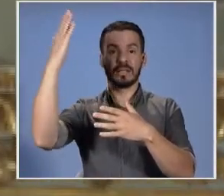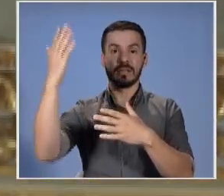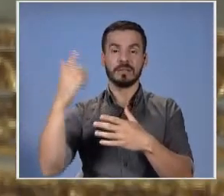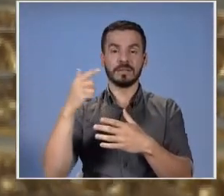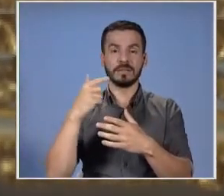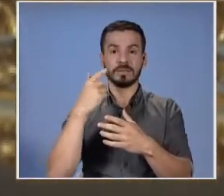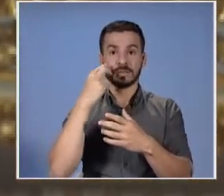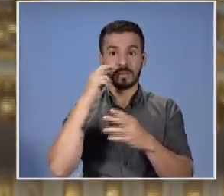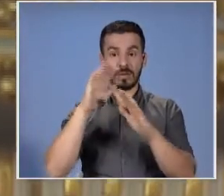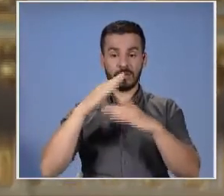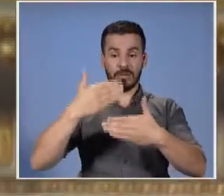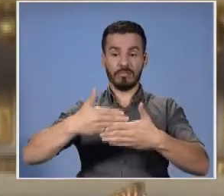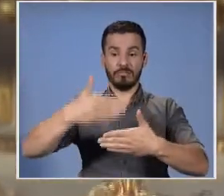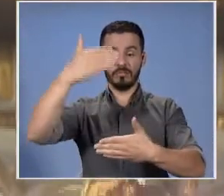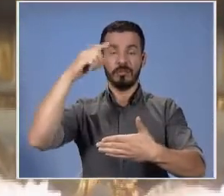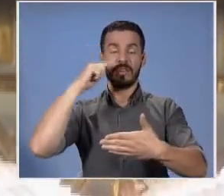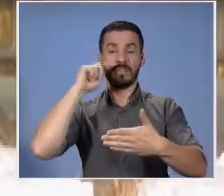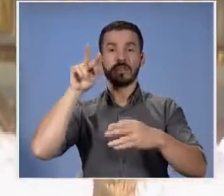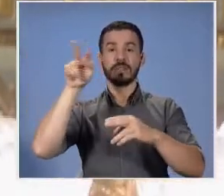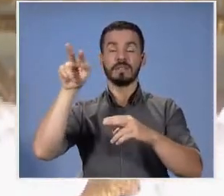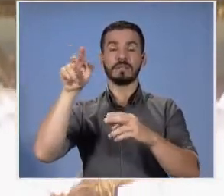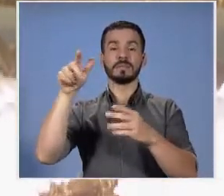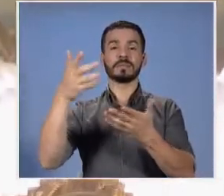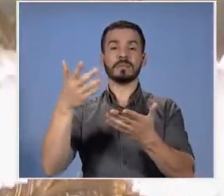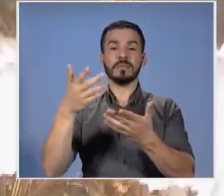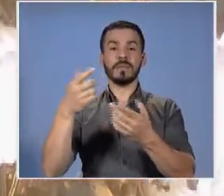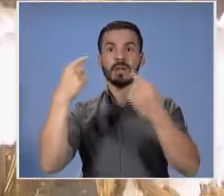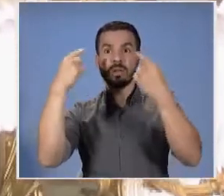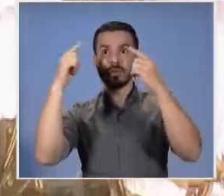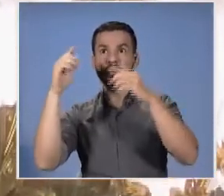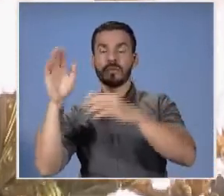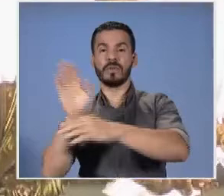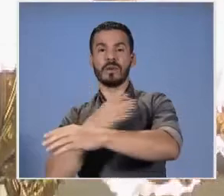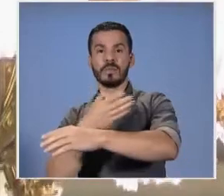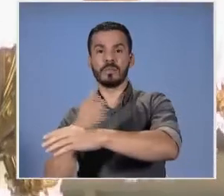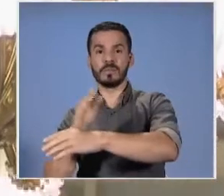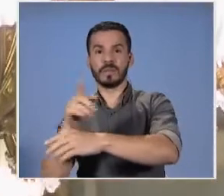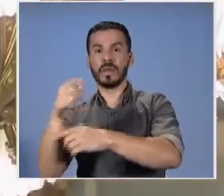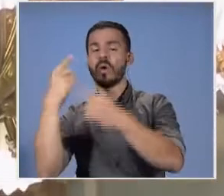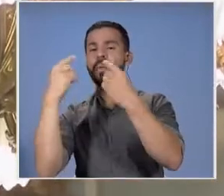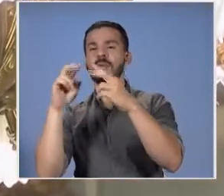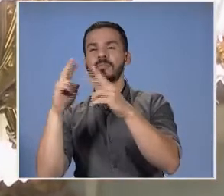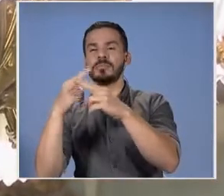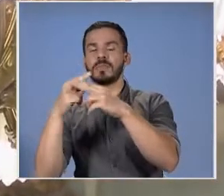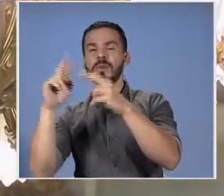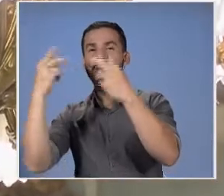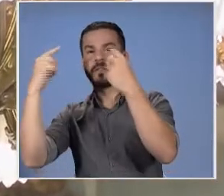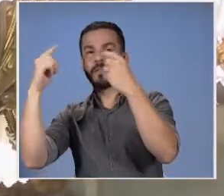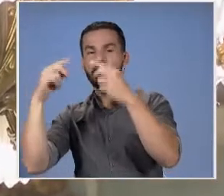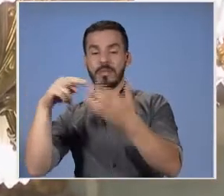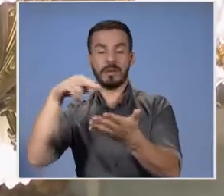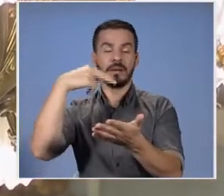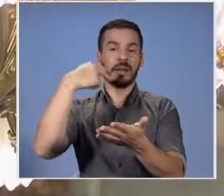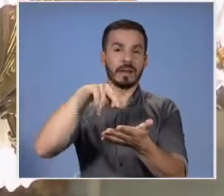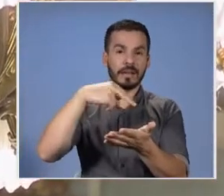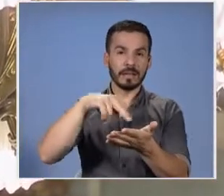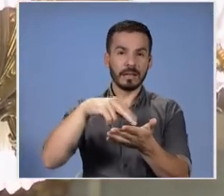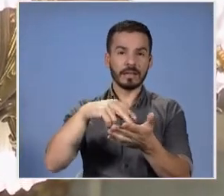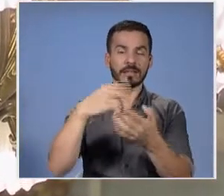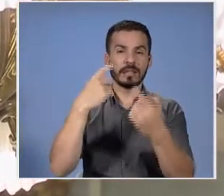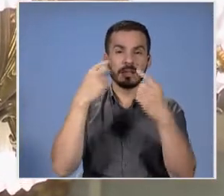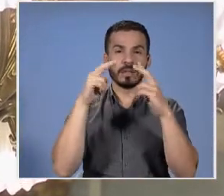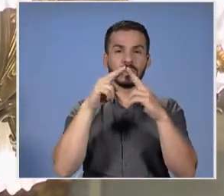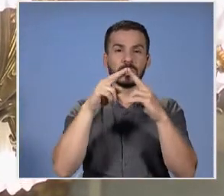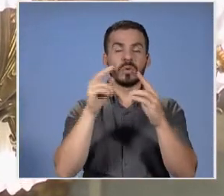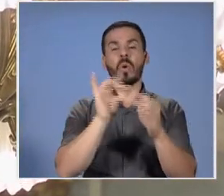del edificio, si ustedes ven el frontón, tenemos alegoría al triunfo de la música, que es conocida como la fama, a la danza, que se conoció